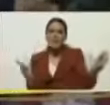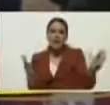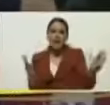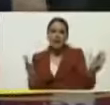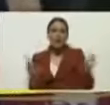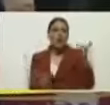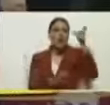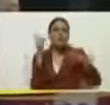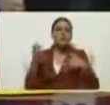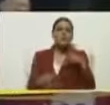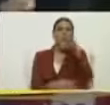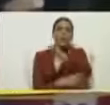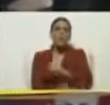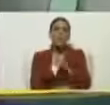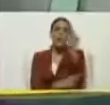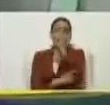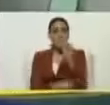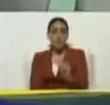Y